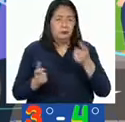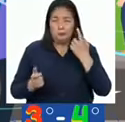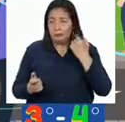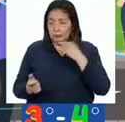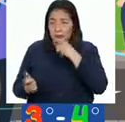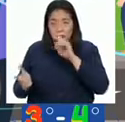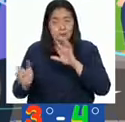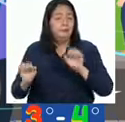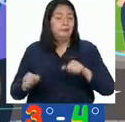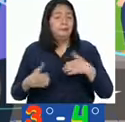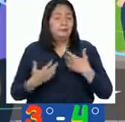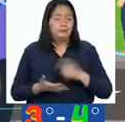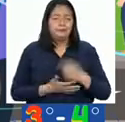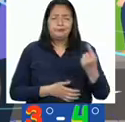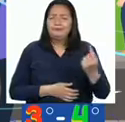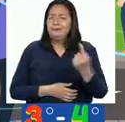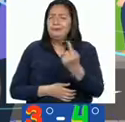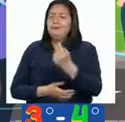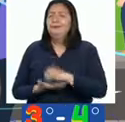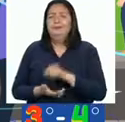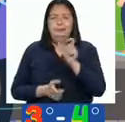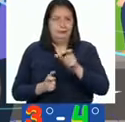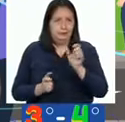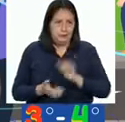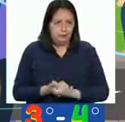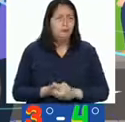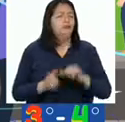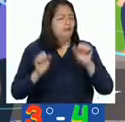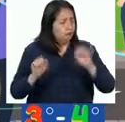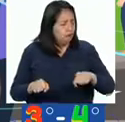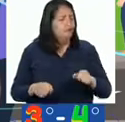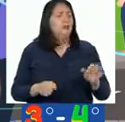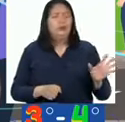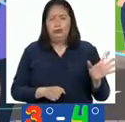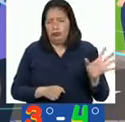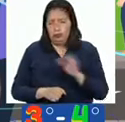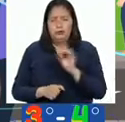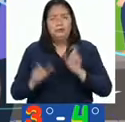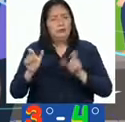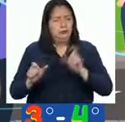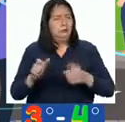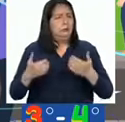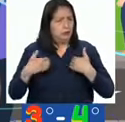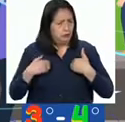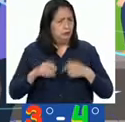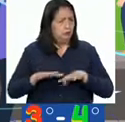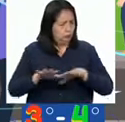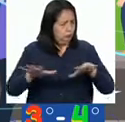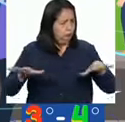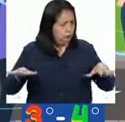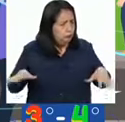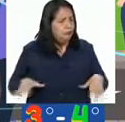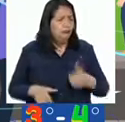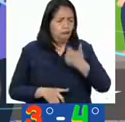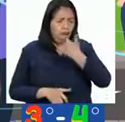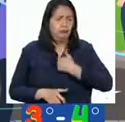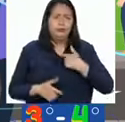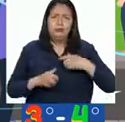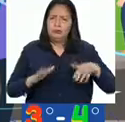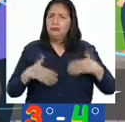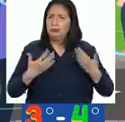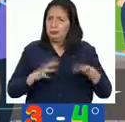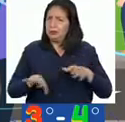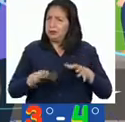tenemos. Es propio de cada uno de nosotros. Todos tenemos un espacio personal donde podemos realizar nuestras